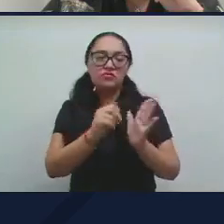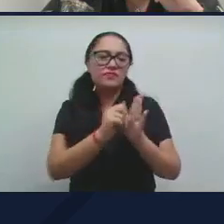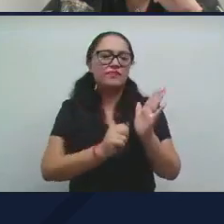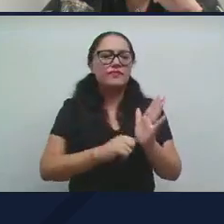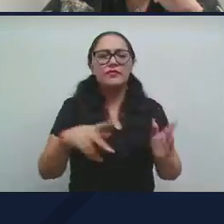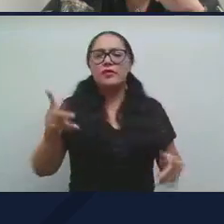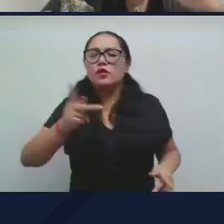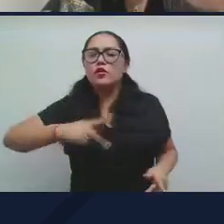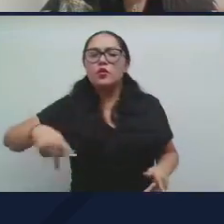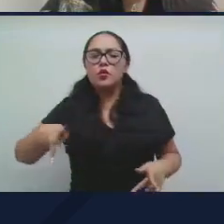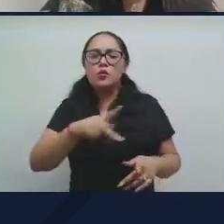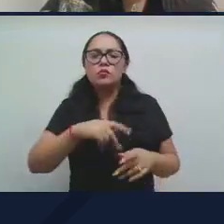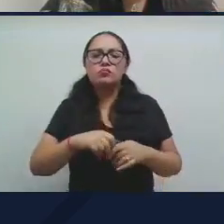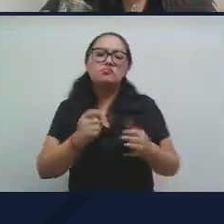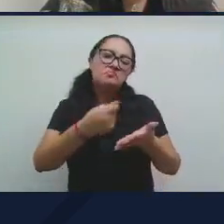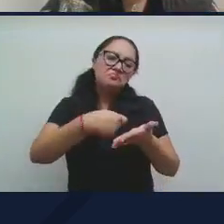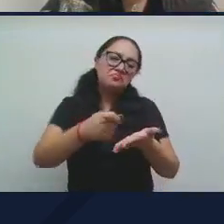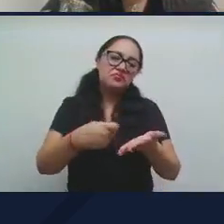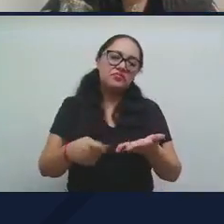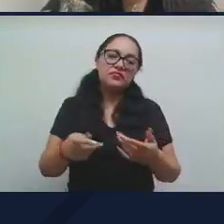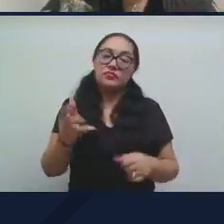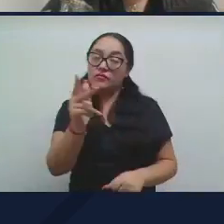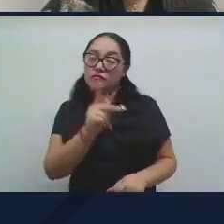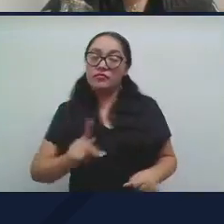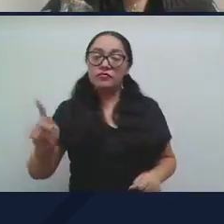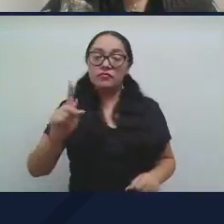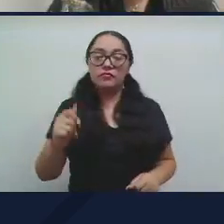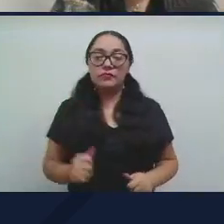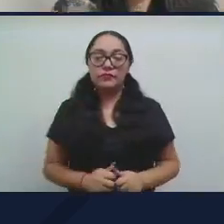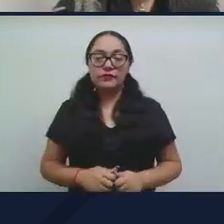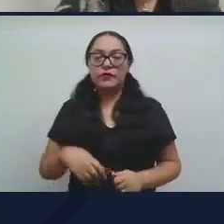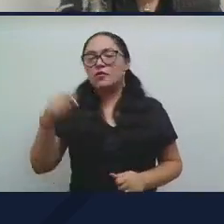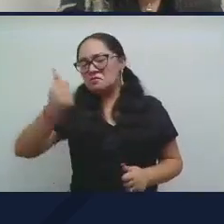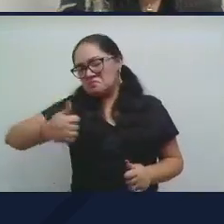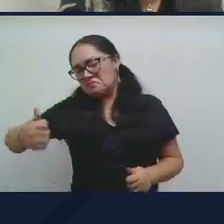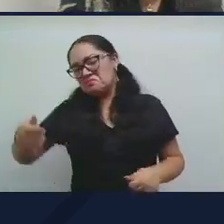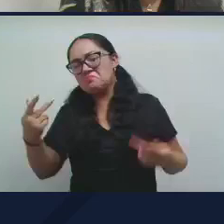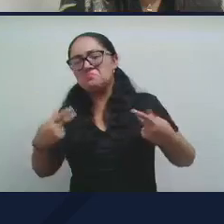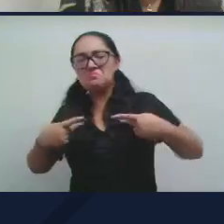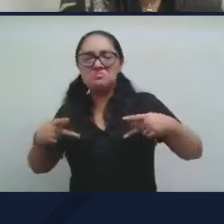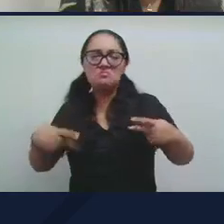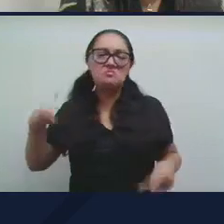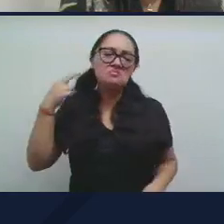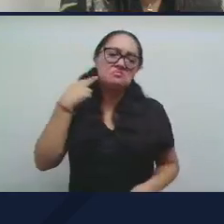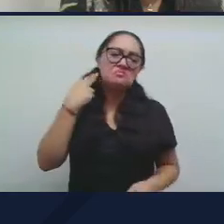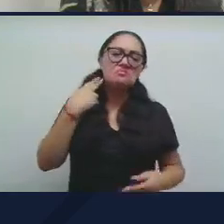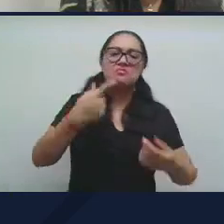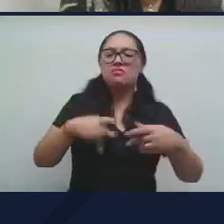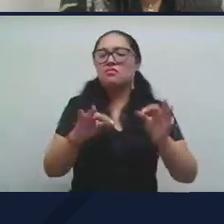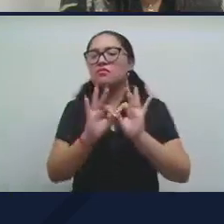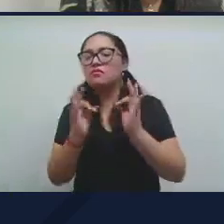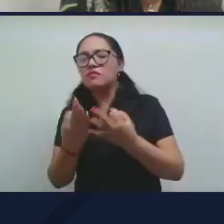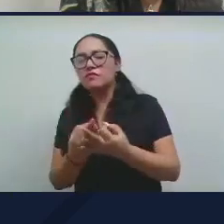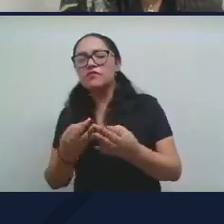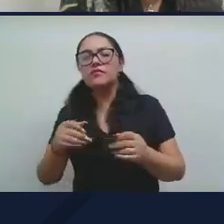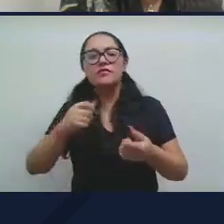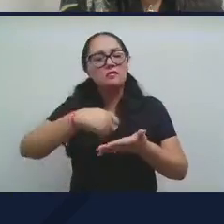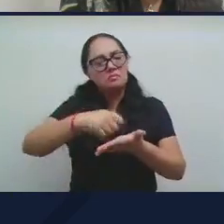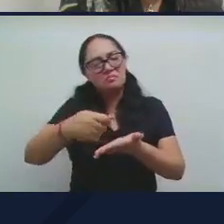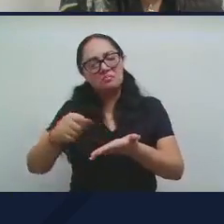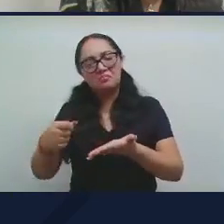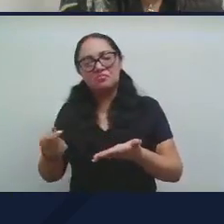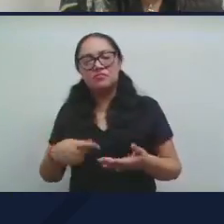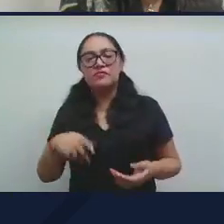pública y obviamente cada notario tiene una forma diferente de redactar, que siempre lleva los